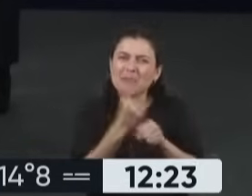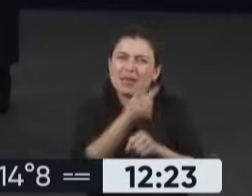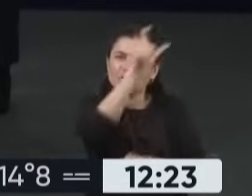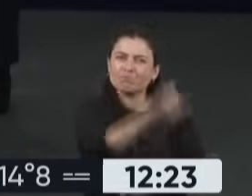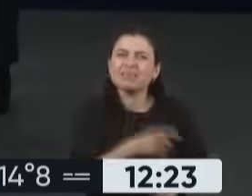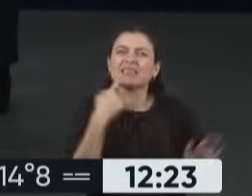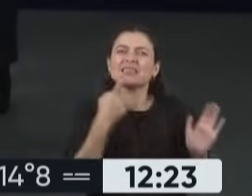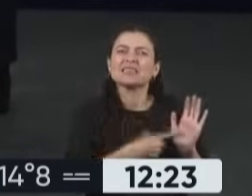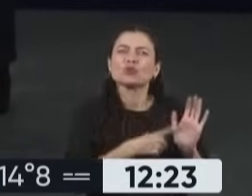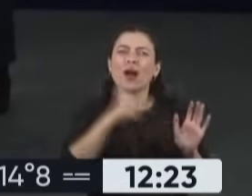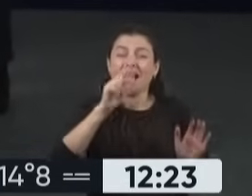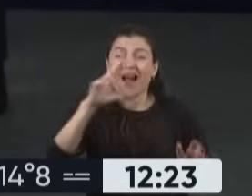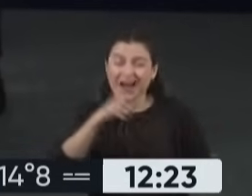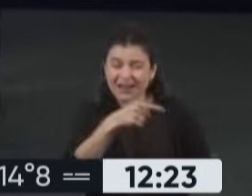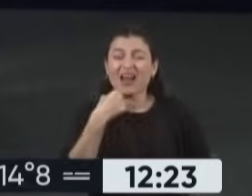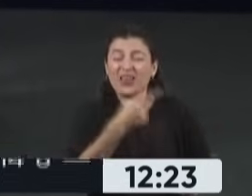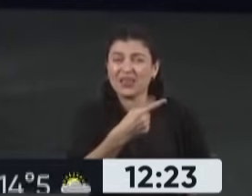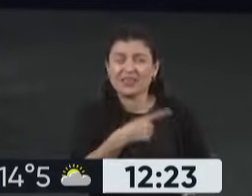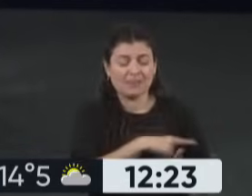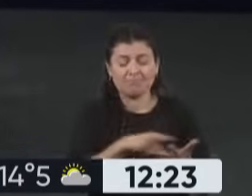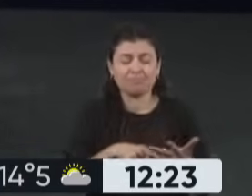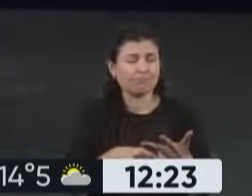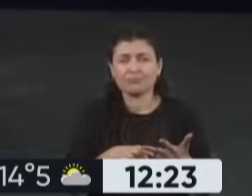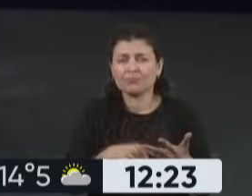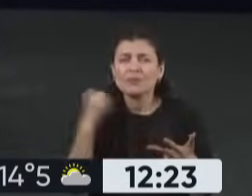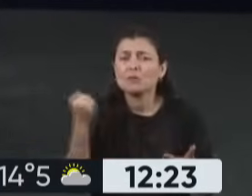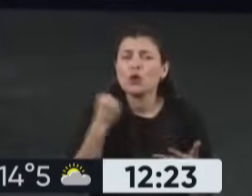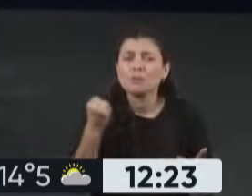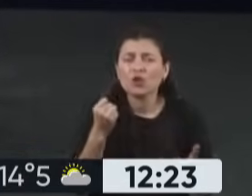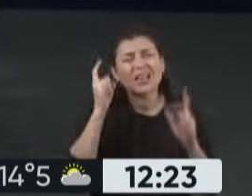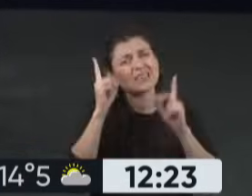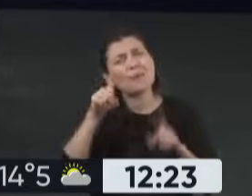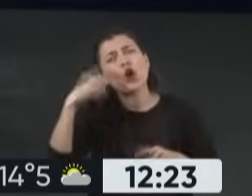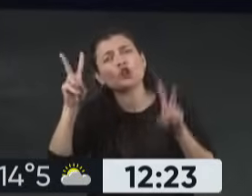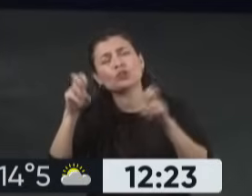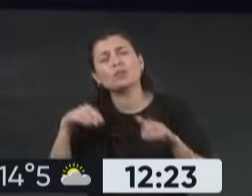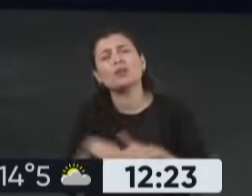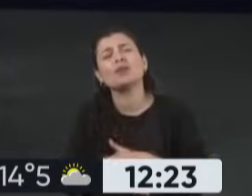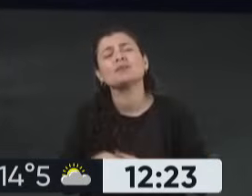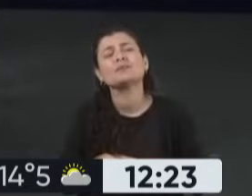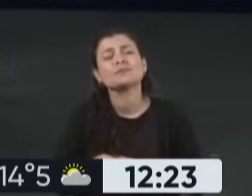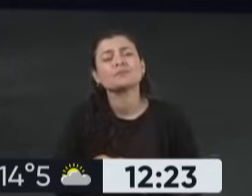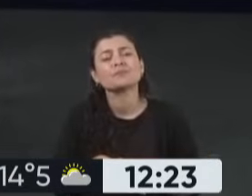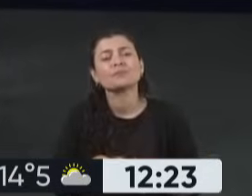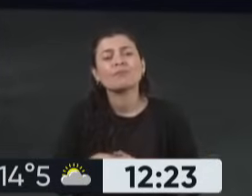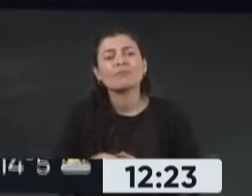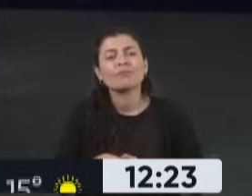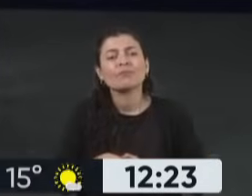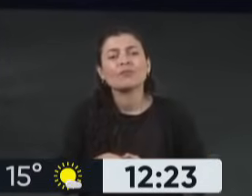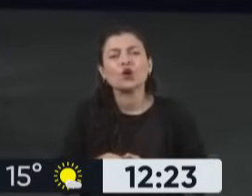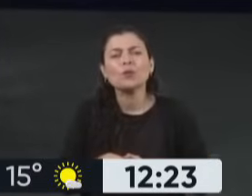que aplican más allá de esto, ¿no? Que es el aumento de los umbrales. Sí, y hay un tema de fondo. No hay filtración de la información que no